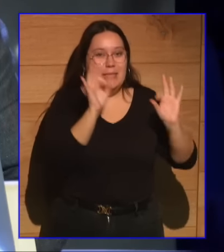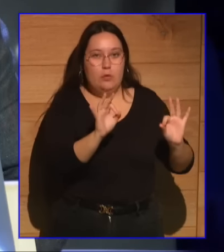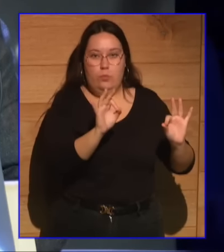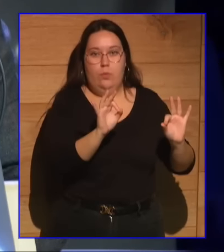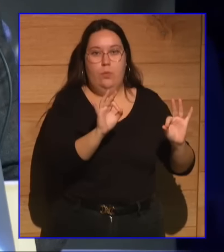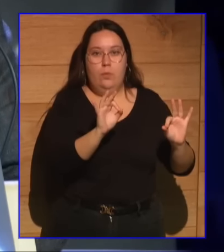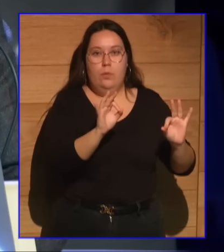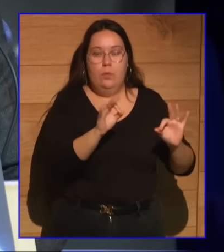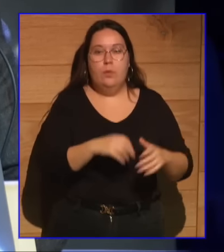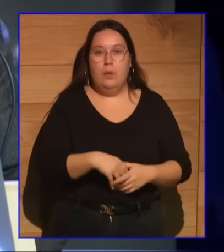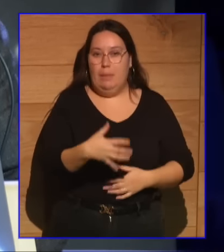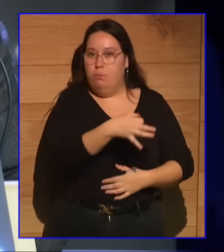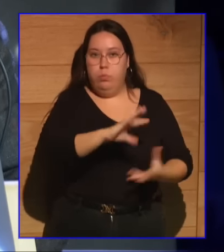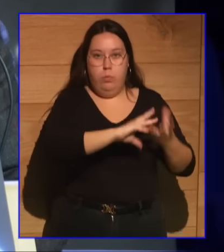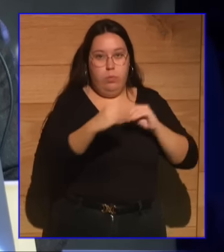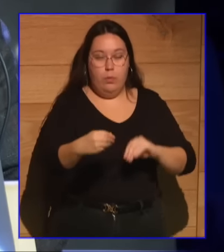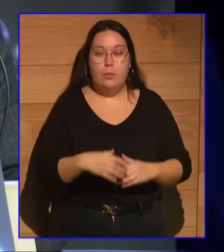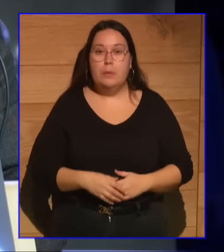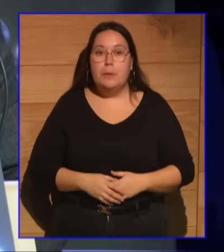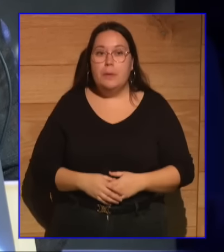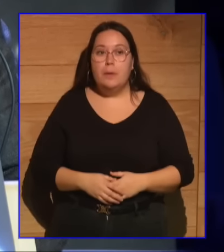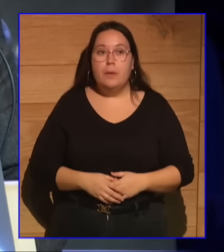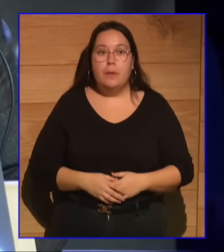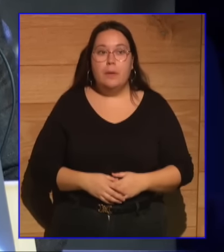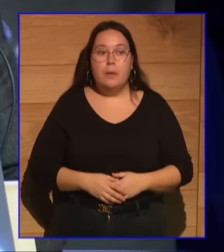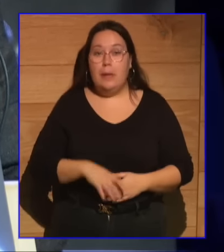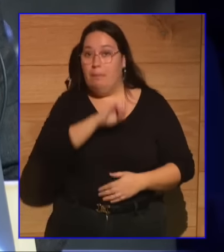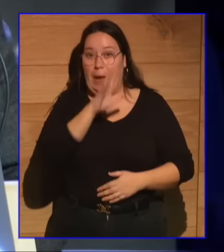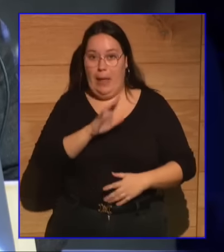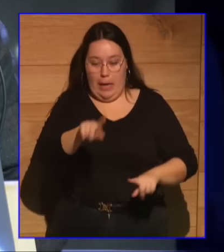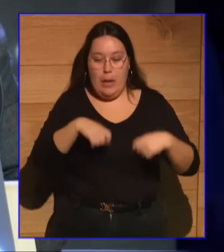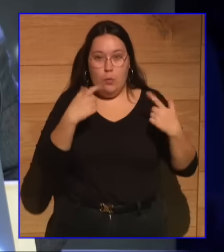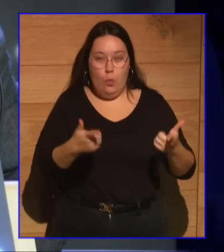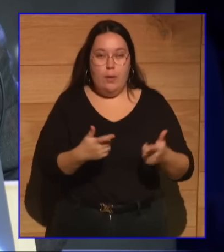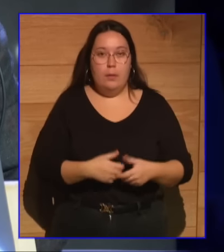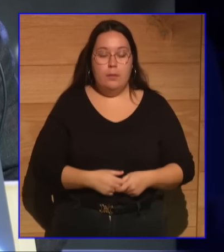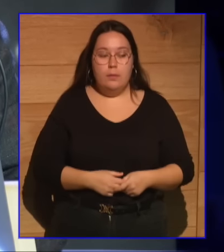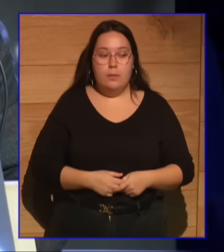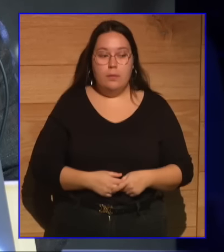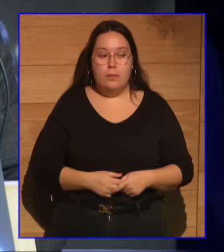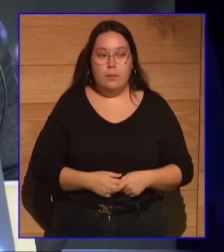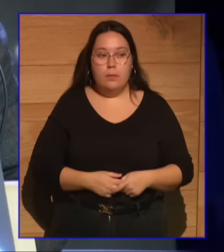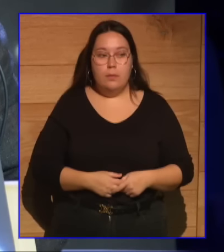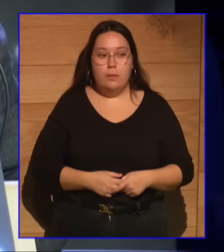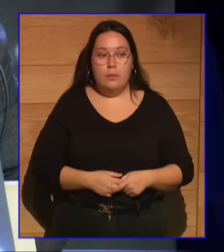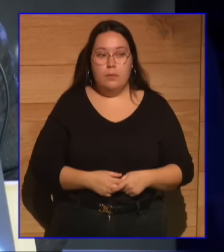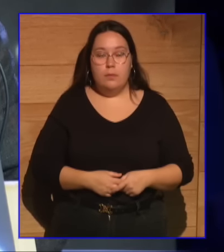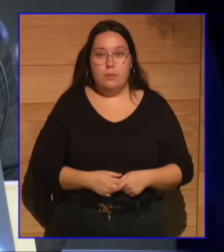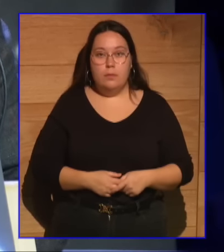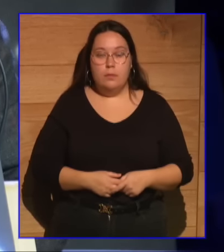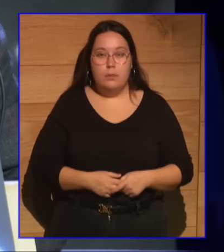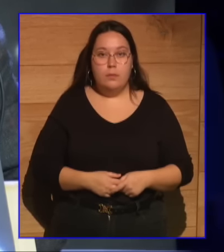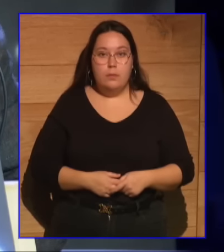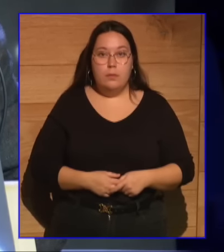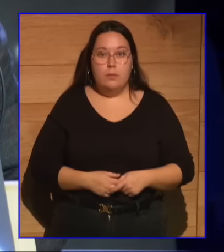forma enormemente fluida y aparentemente natural derive con esa aparente